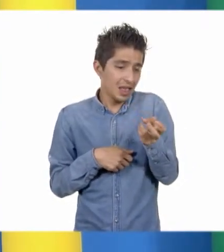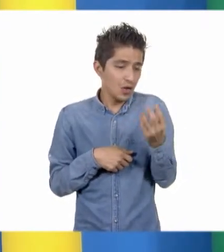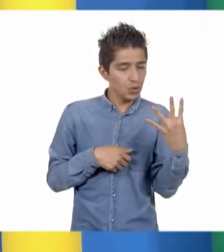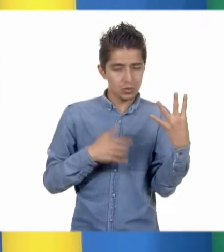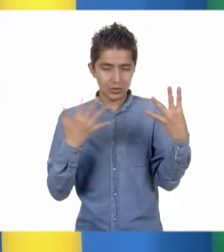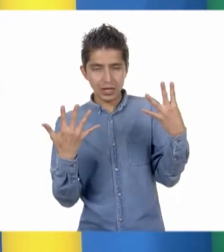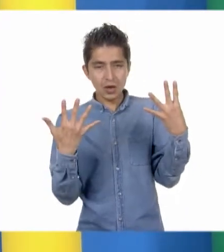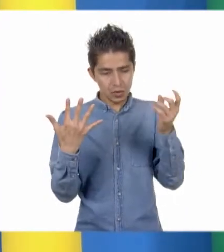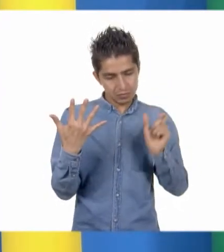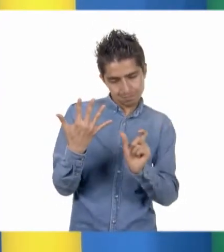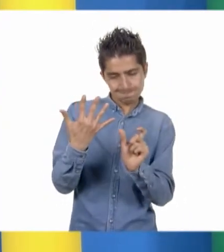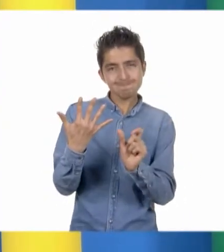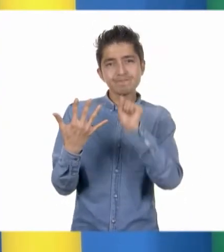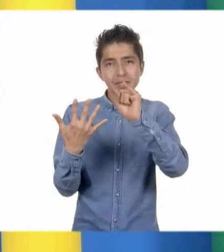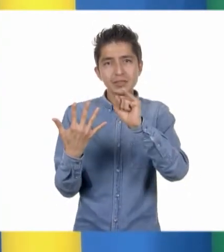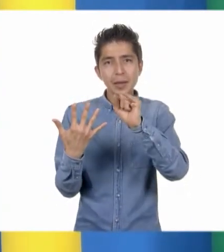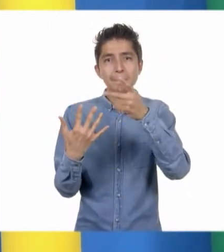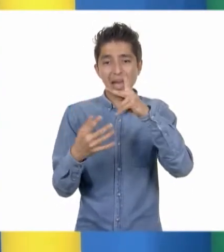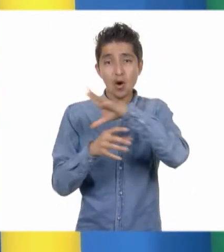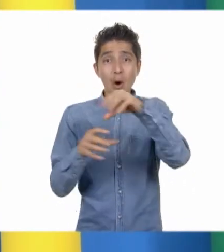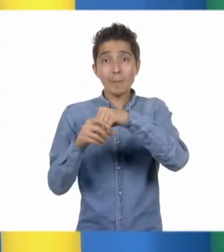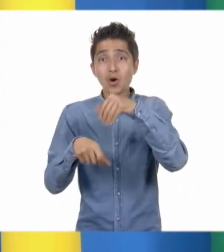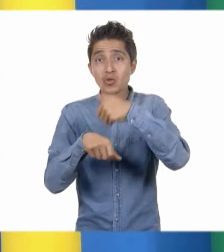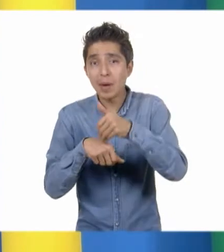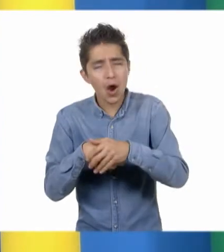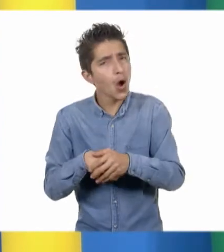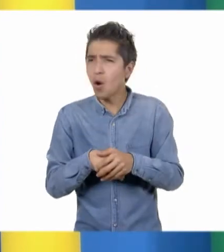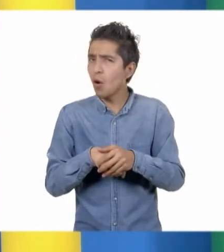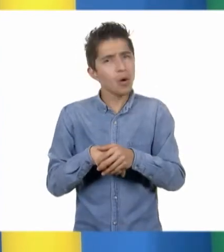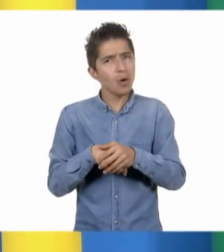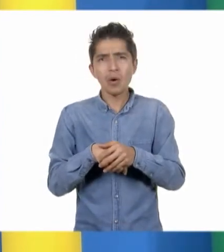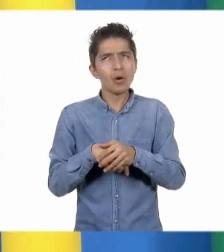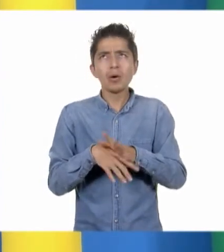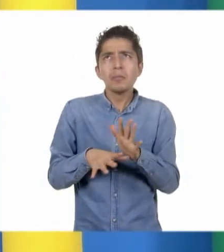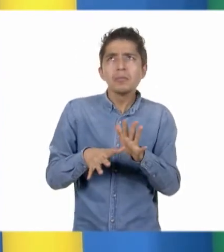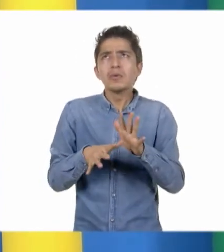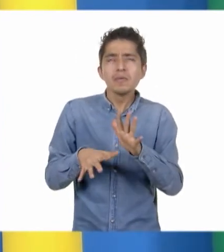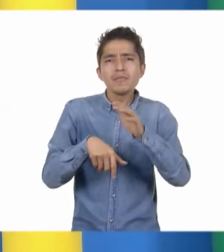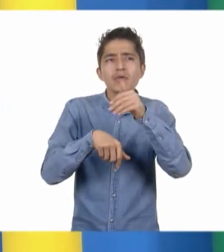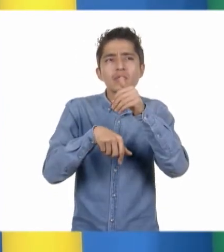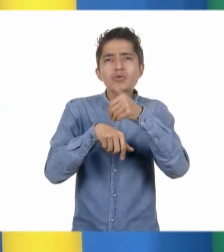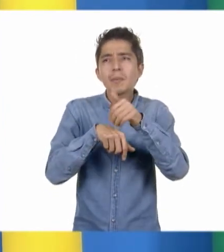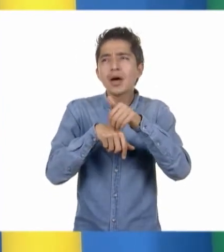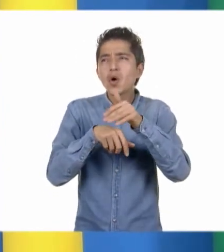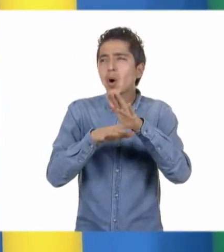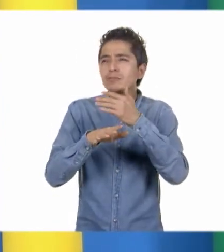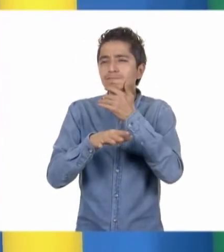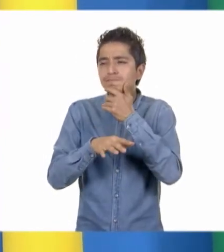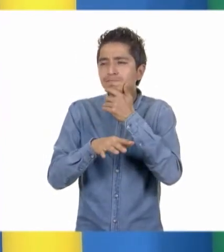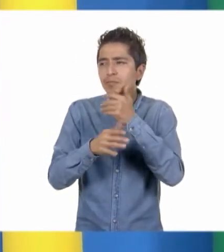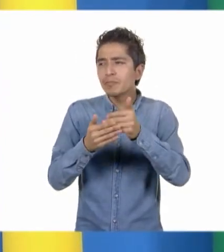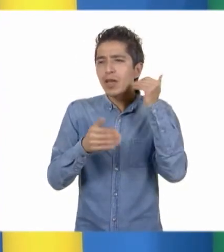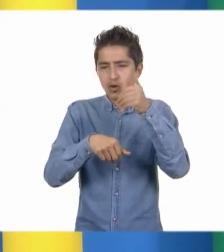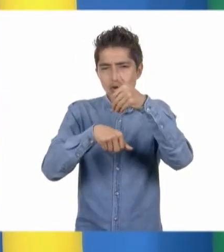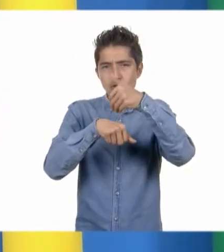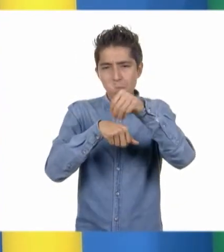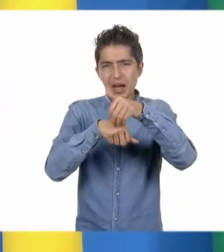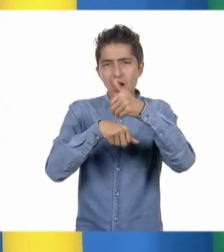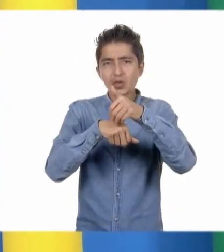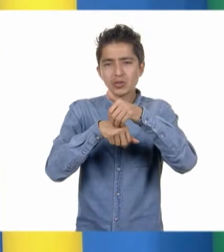5, pero no son enteros. Son números, lo vimos la sesión pasada, números